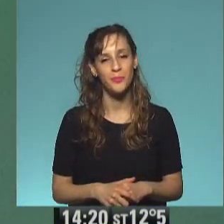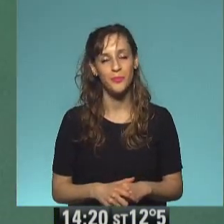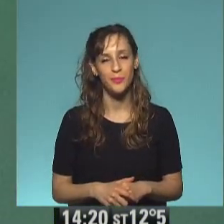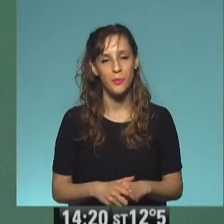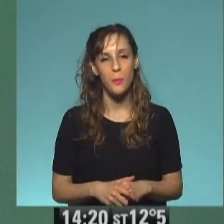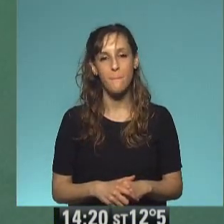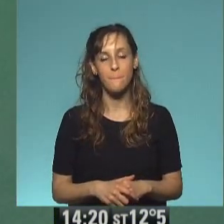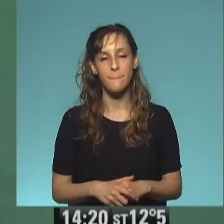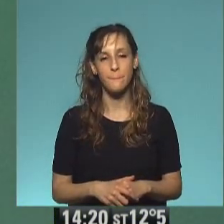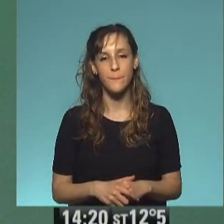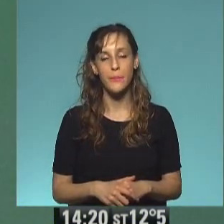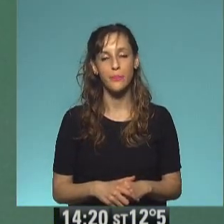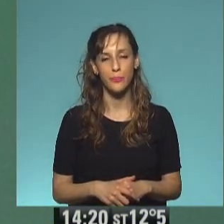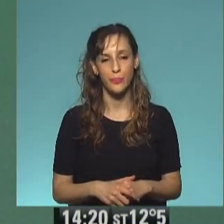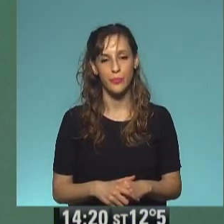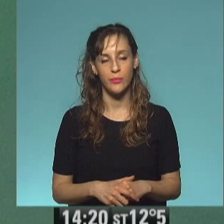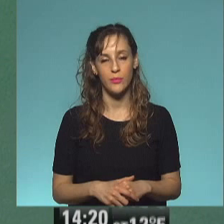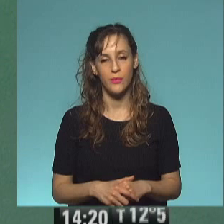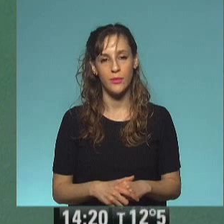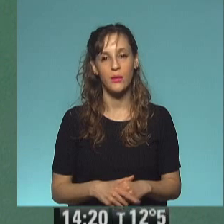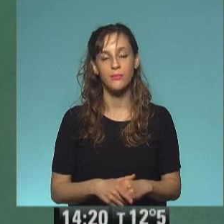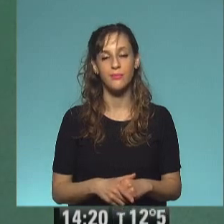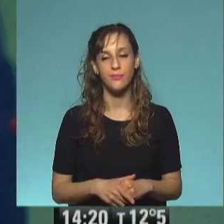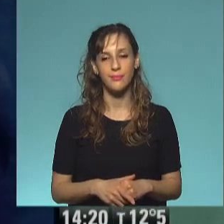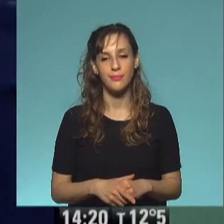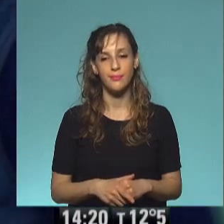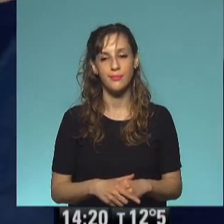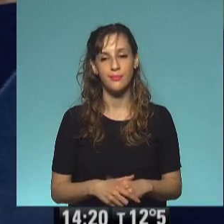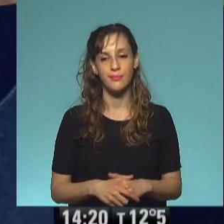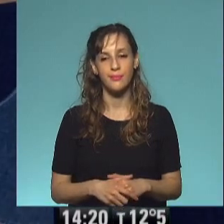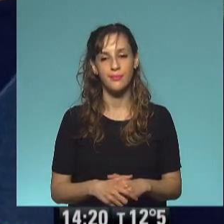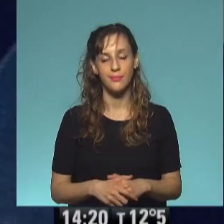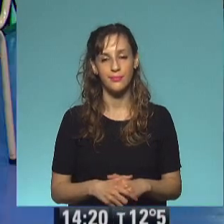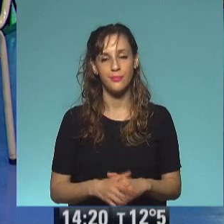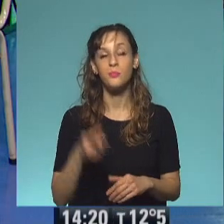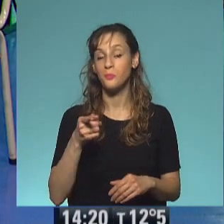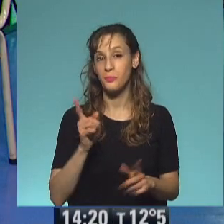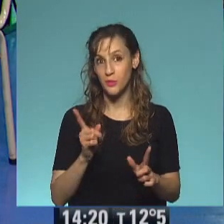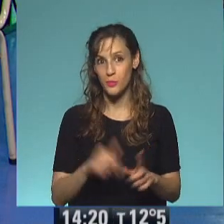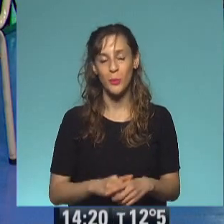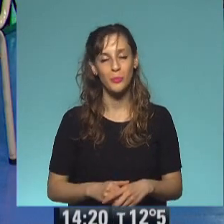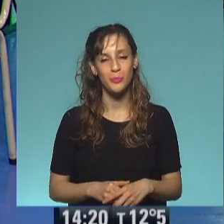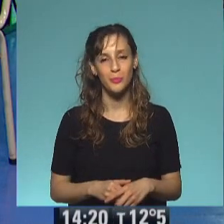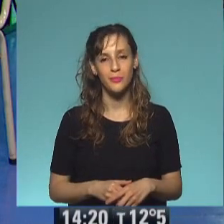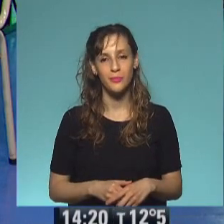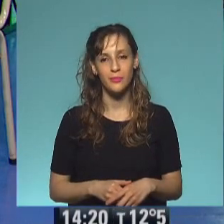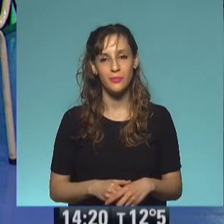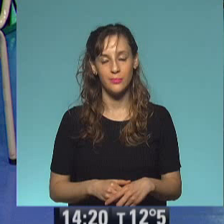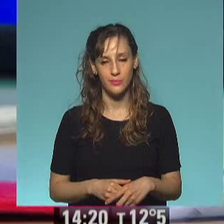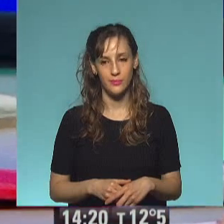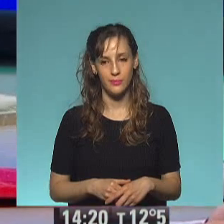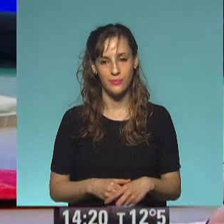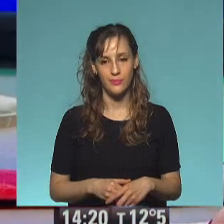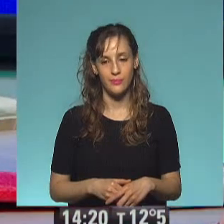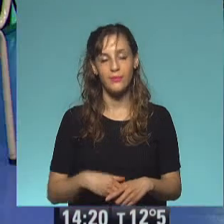2 columnas. Bien. ¿Sí? Entonces vamos así. Hacer así. Yo lo iba a hacer vamos de otra manera, por acá. Pero seguimos a, la hacemos a como seño. Nuria. Sí,